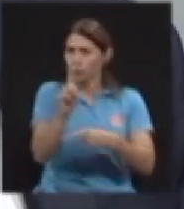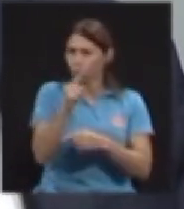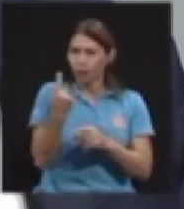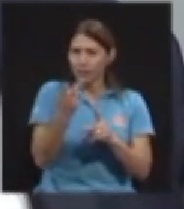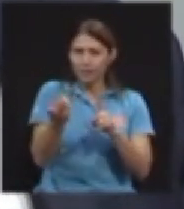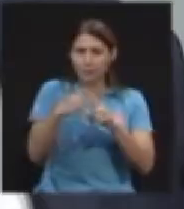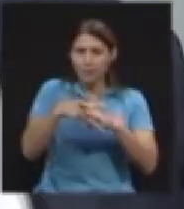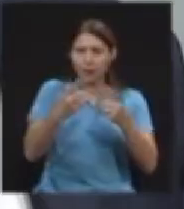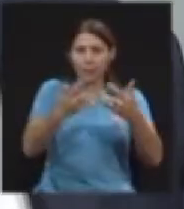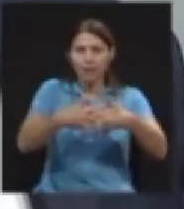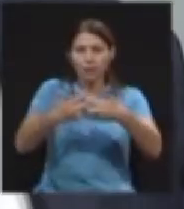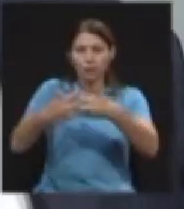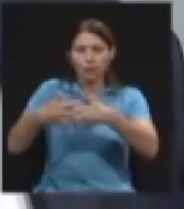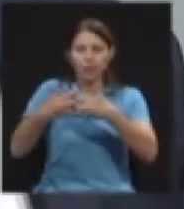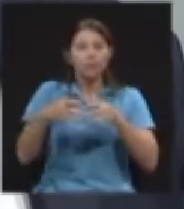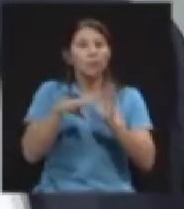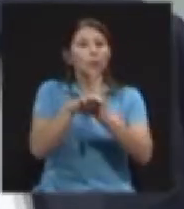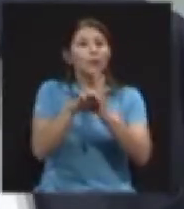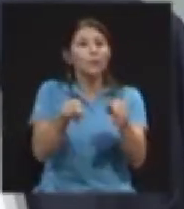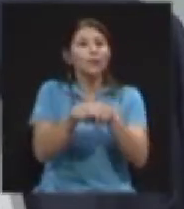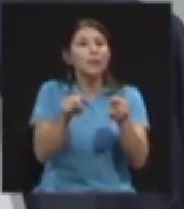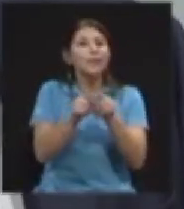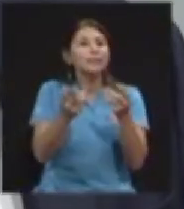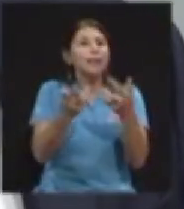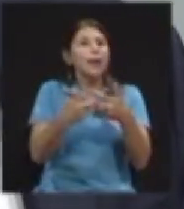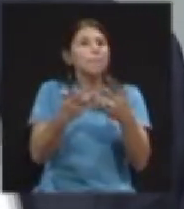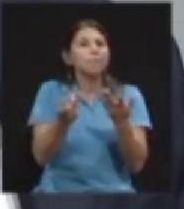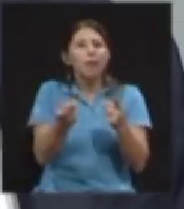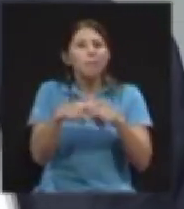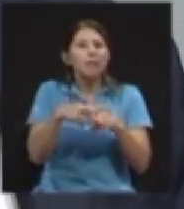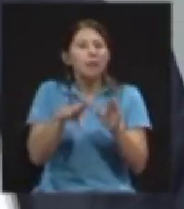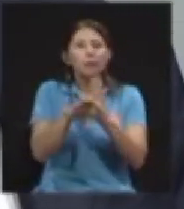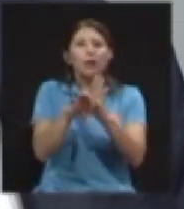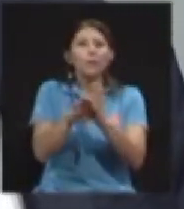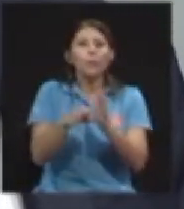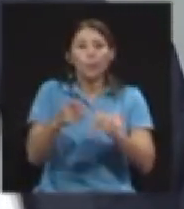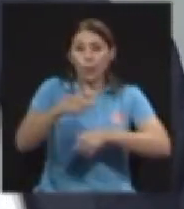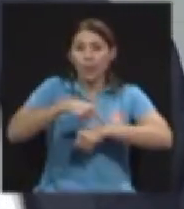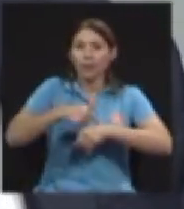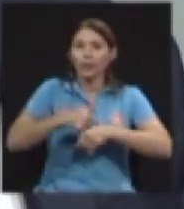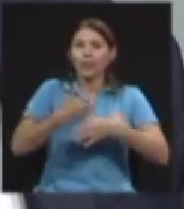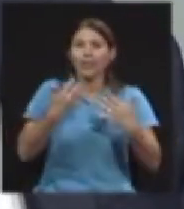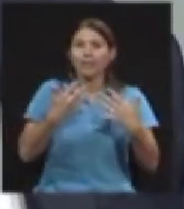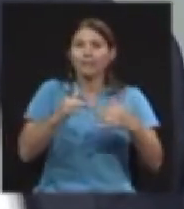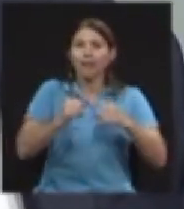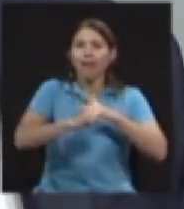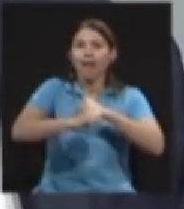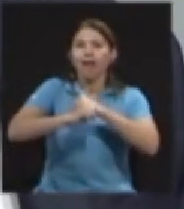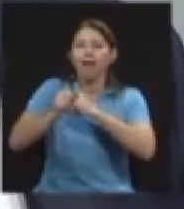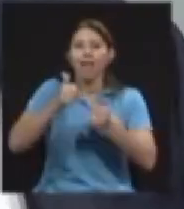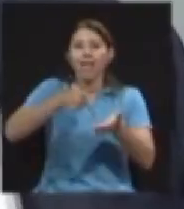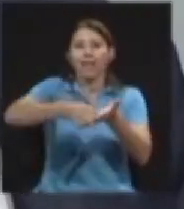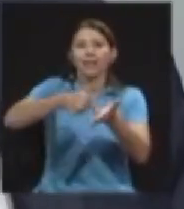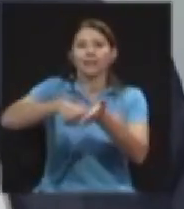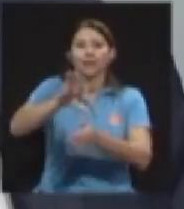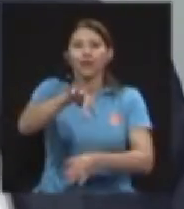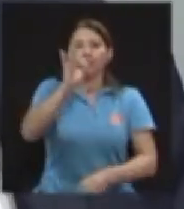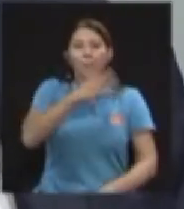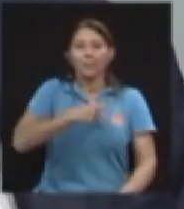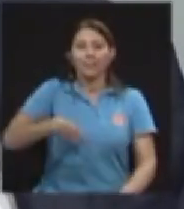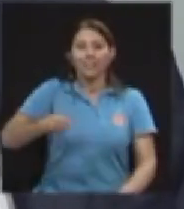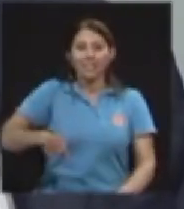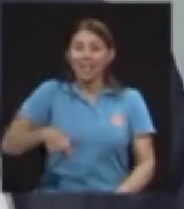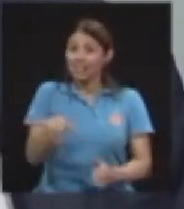también se aplica, por ejemplo, en el caso de las elecciones presidenciales. Nuevamente, la forma en la cual se organizan los partidos políticos,